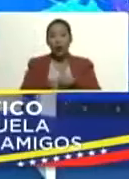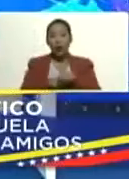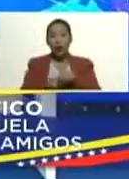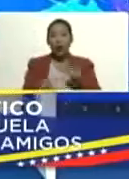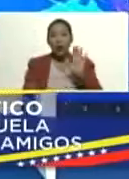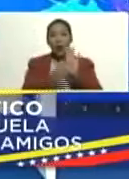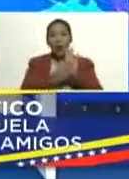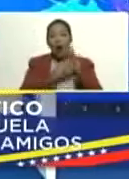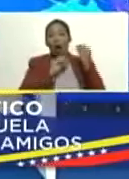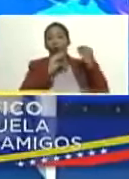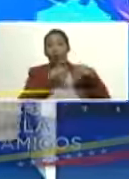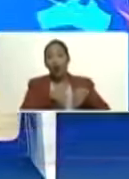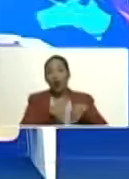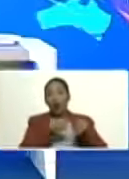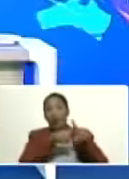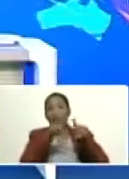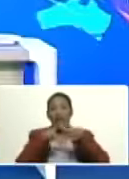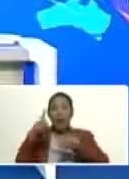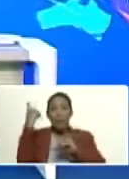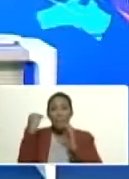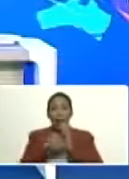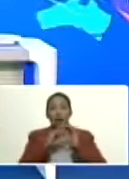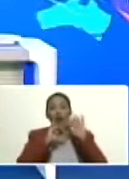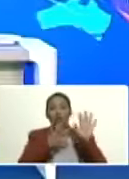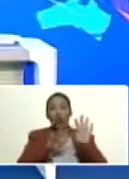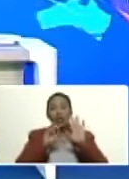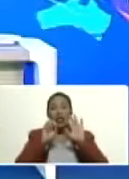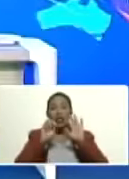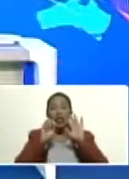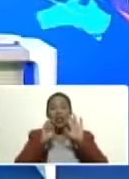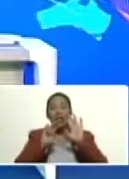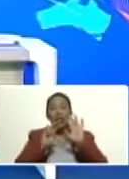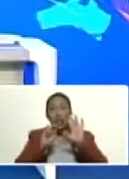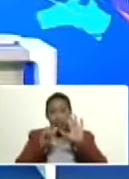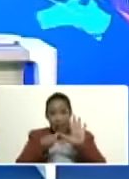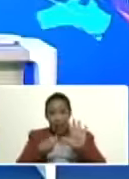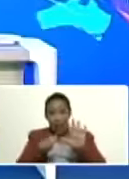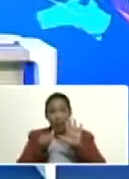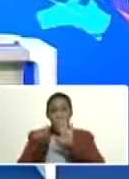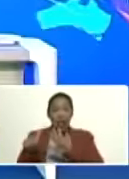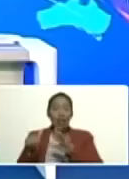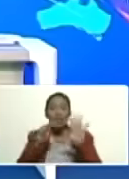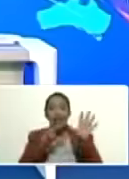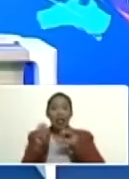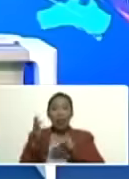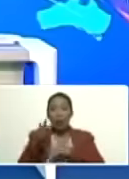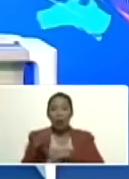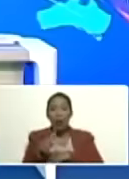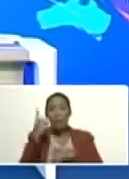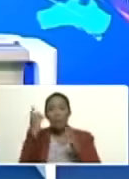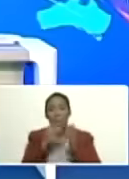mixta 1966-70, el protocolo de Puerto España que congeló las negociaciones